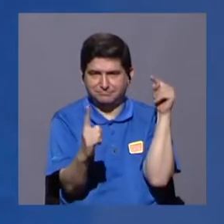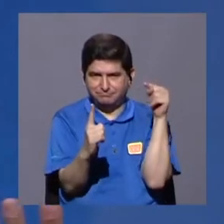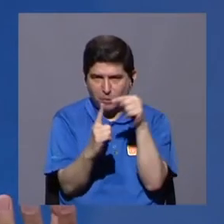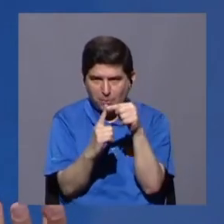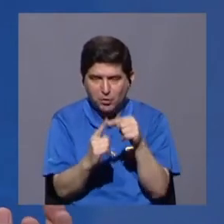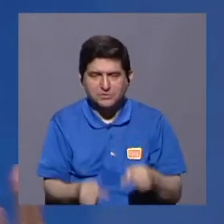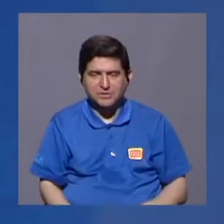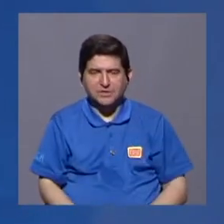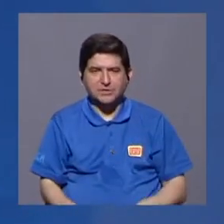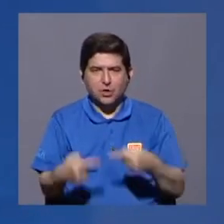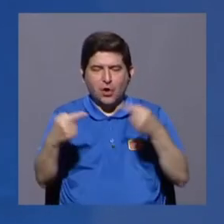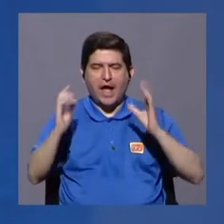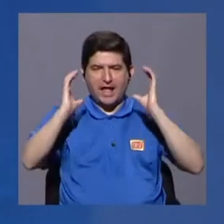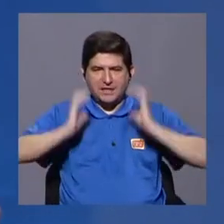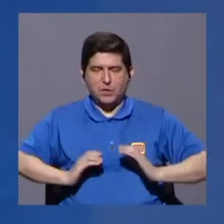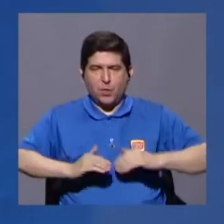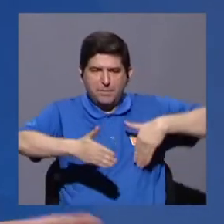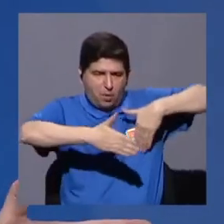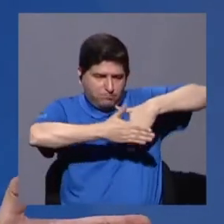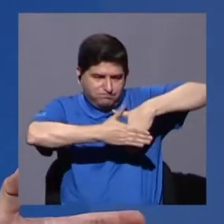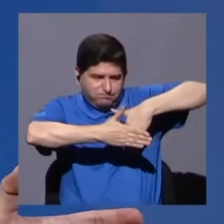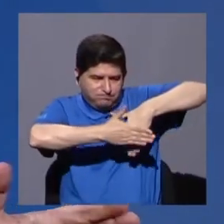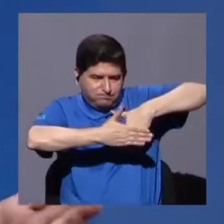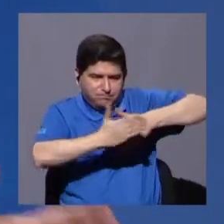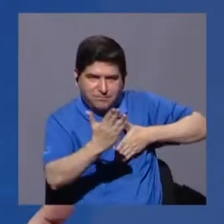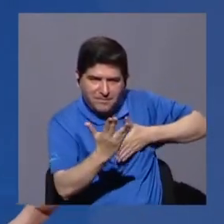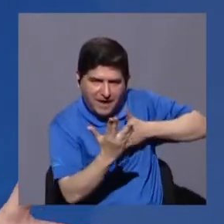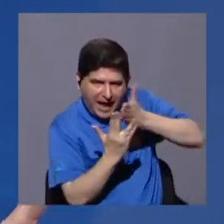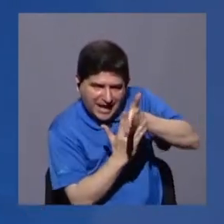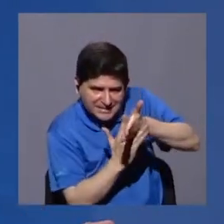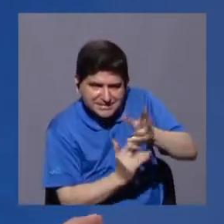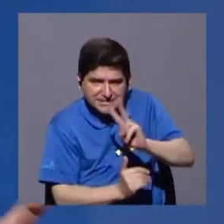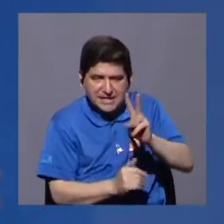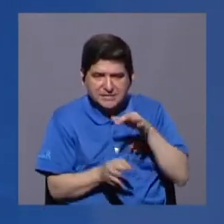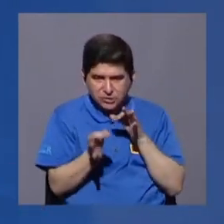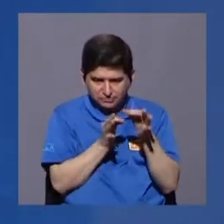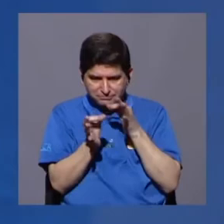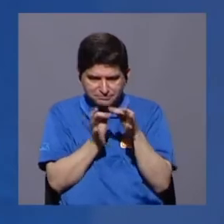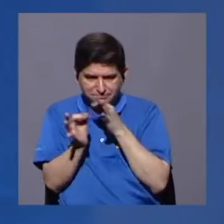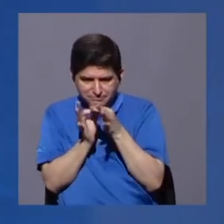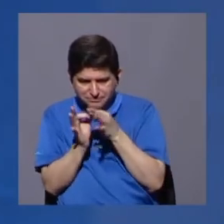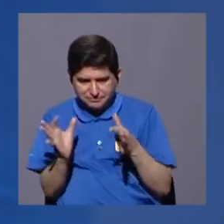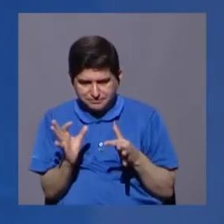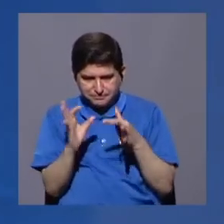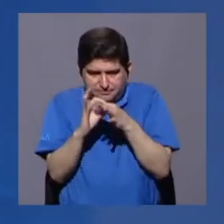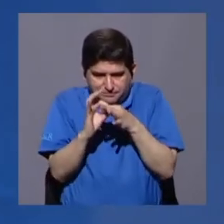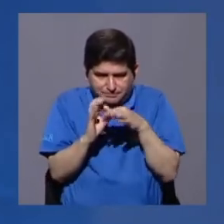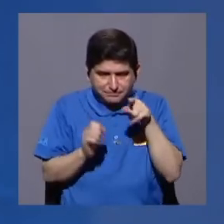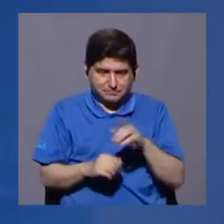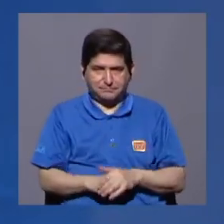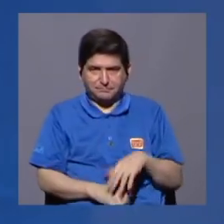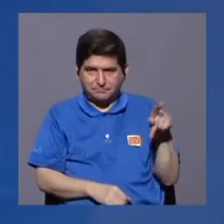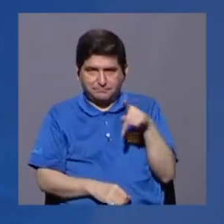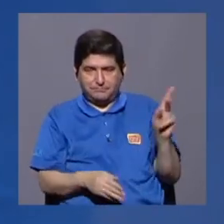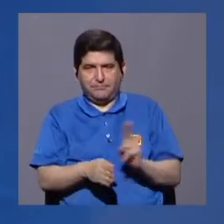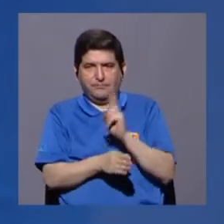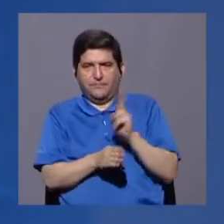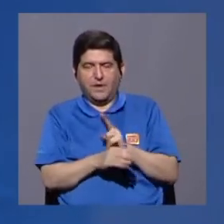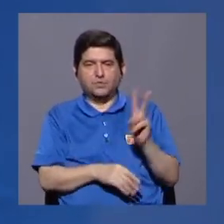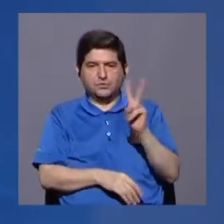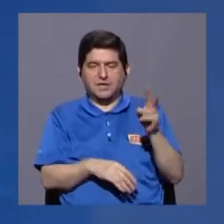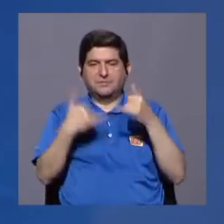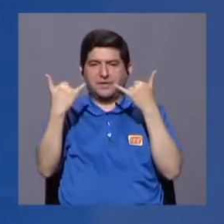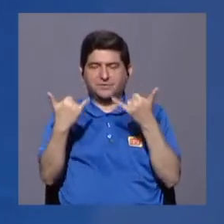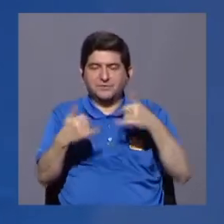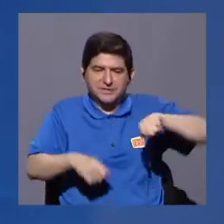es que el anticuerpo lo que la entrada del virus a las células uniéndose a esta proteína que es la que utiliza el virus como